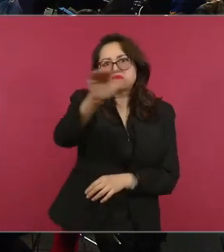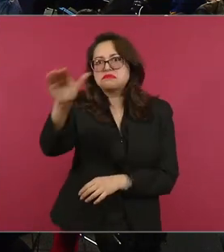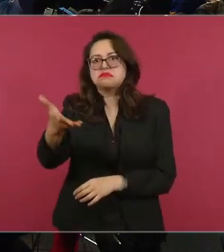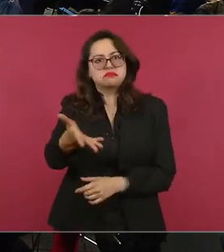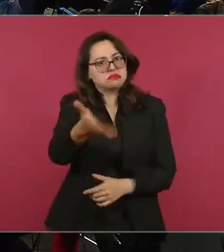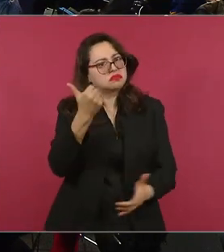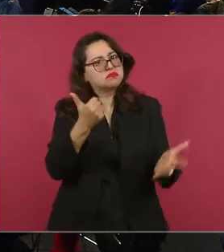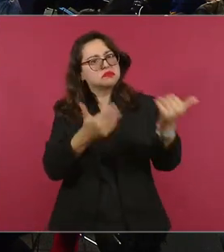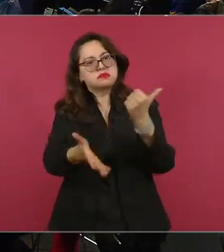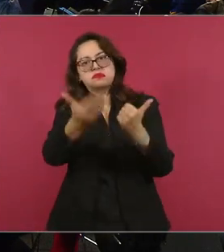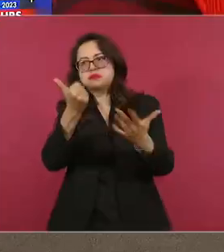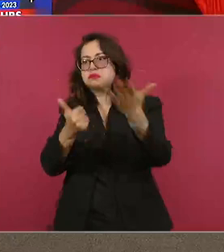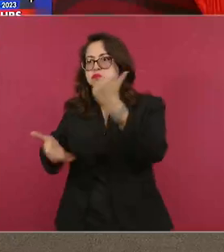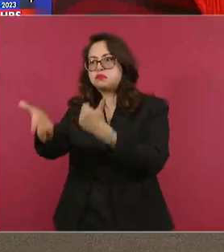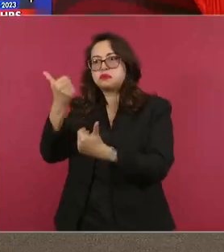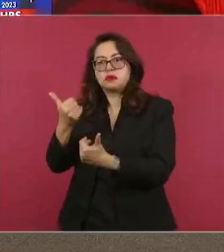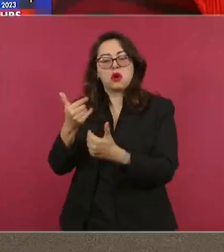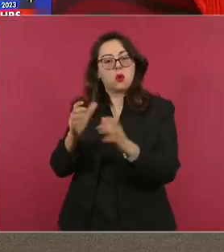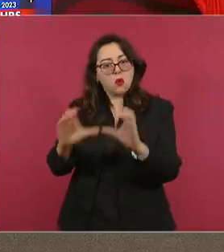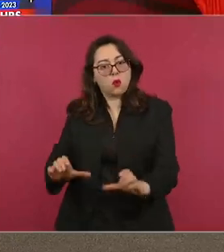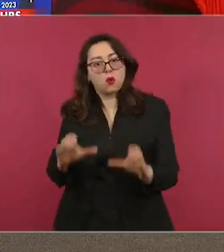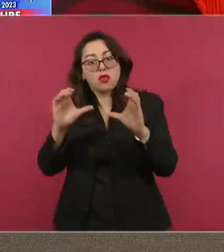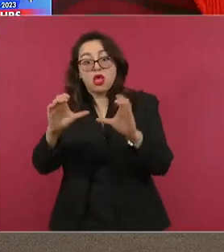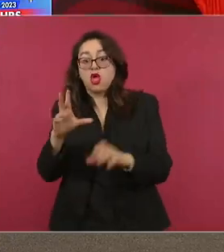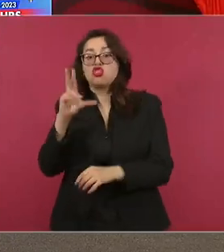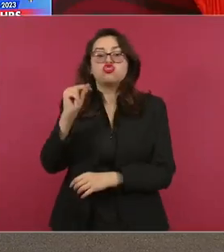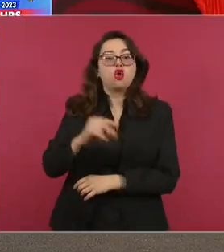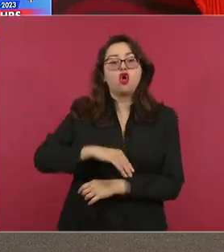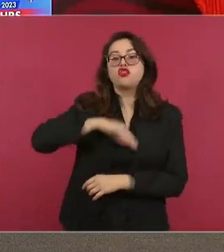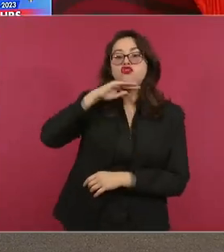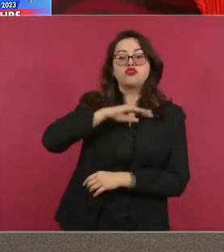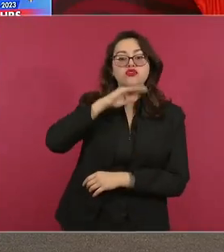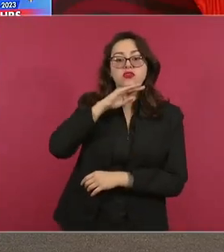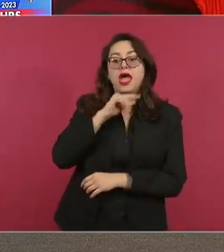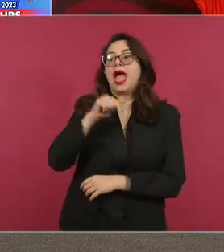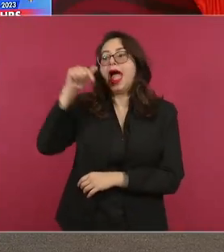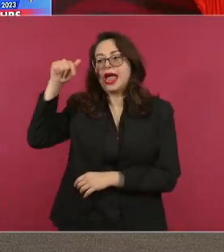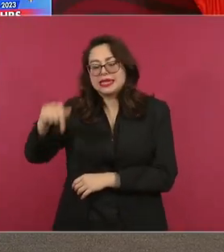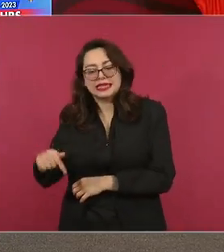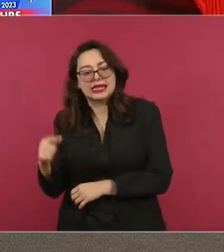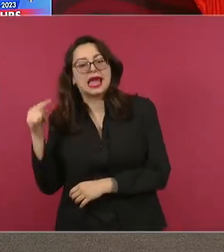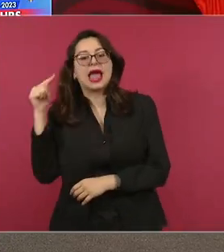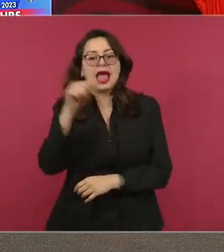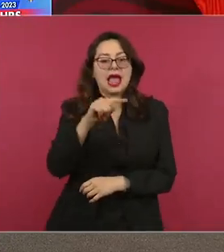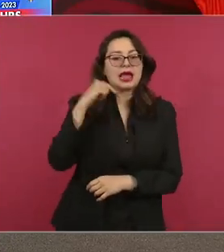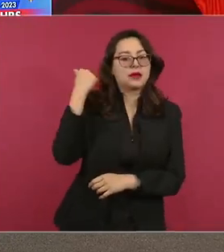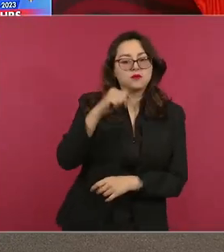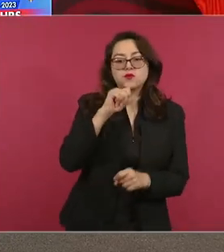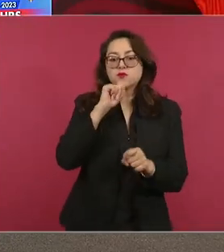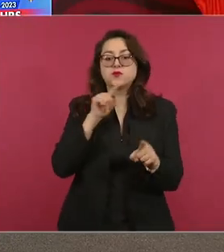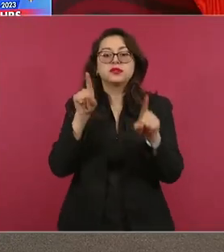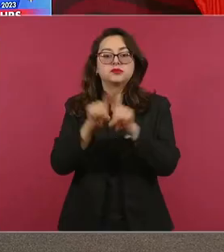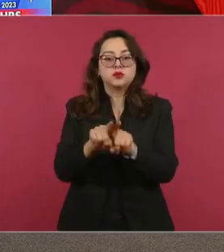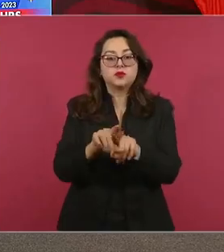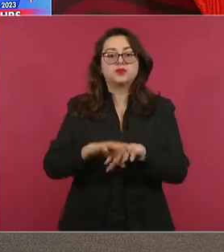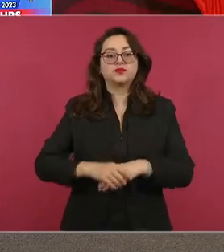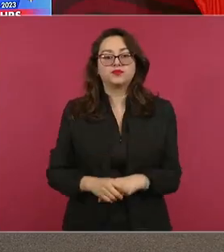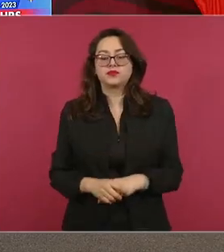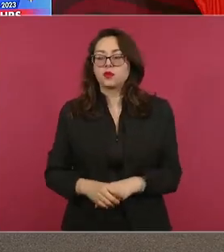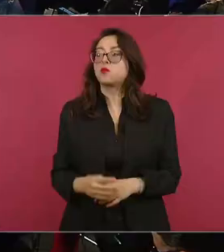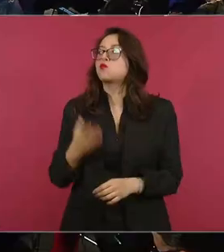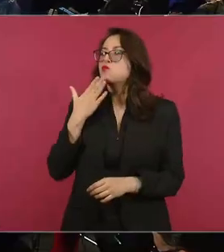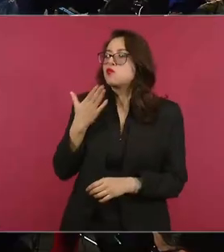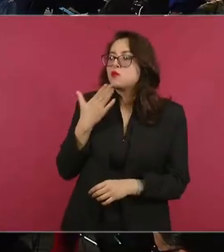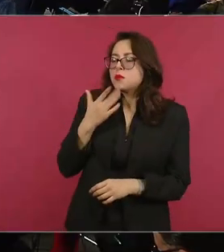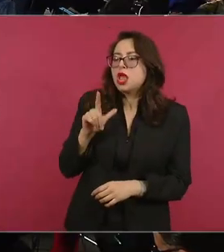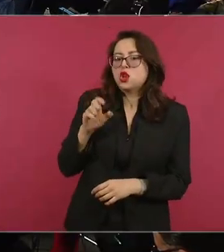a la ligera, Uriel, y que se prevenga de Otis tanto aquí en Tecpan de Galeana como en Acapulco, Guerrero, Uriel. Muy bien, Lucero,